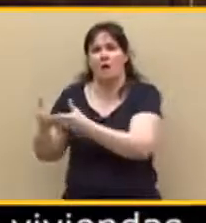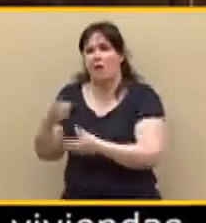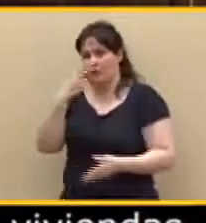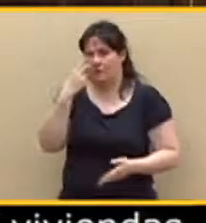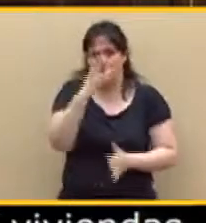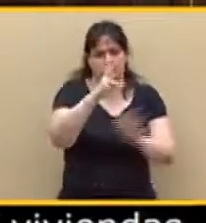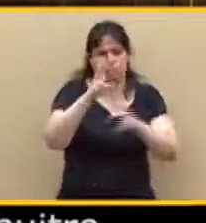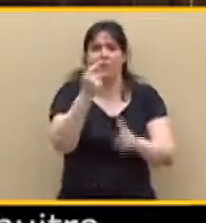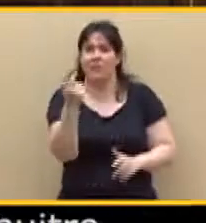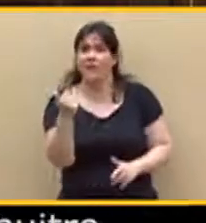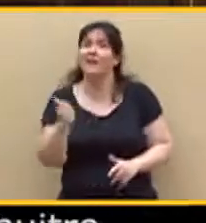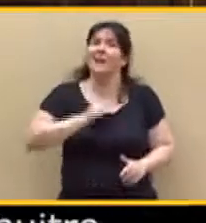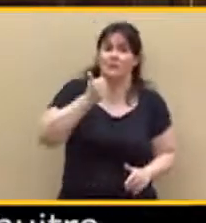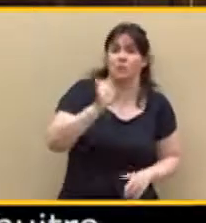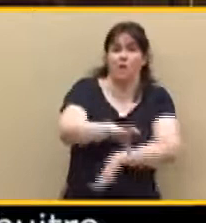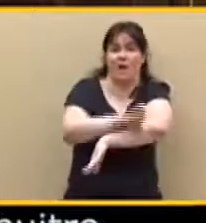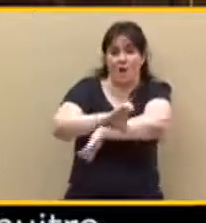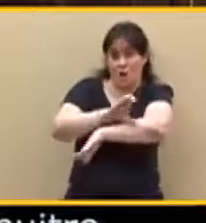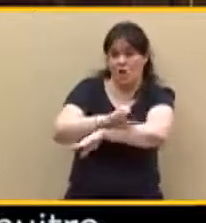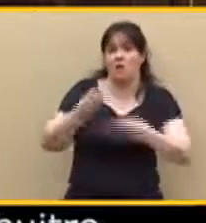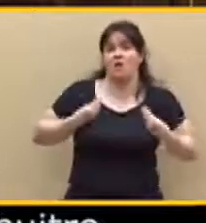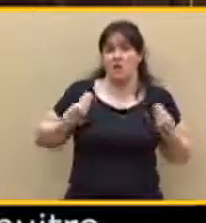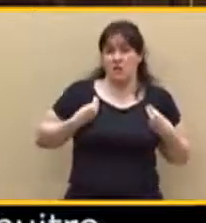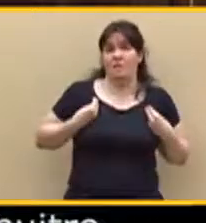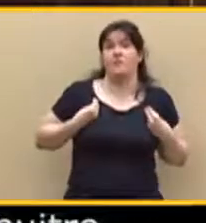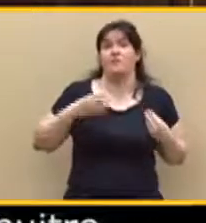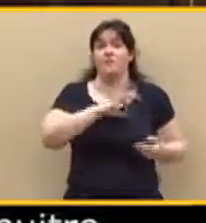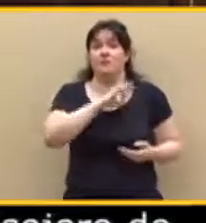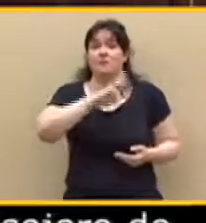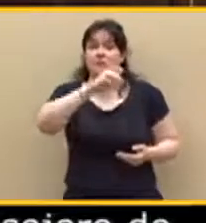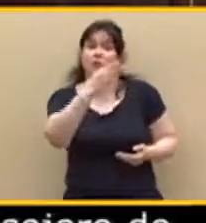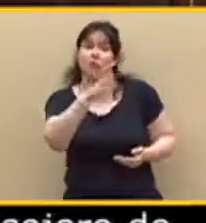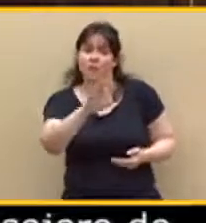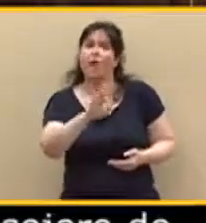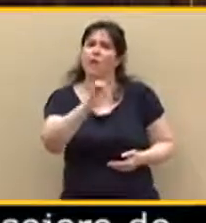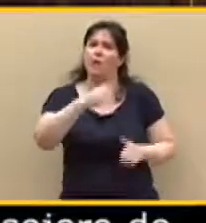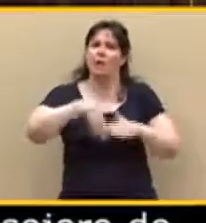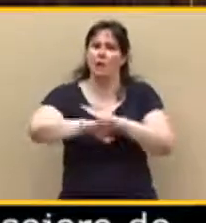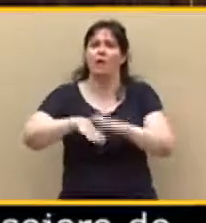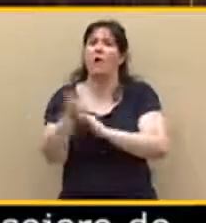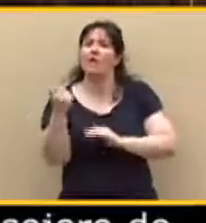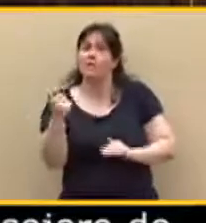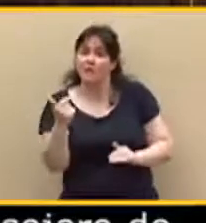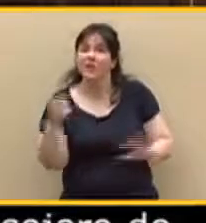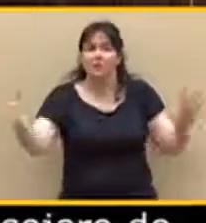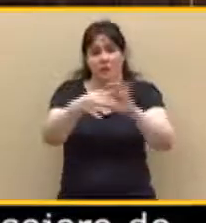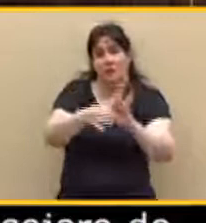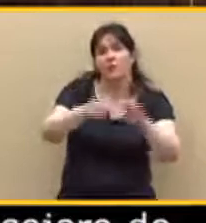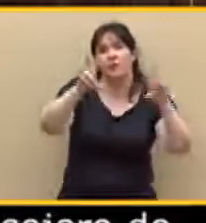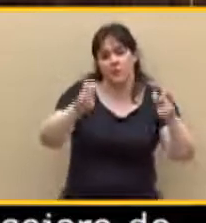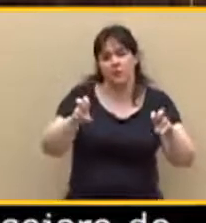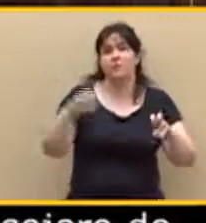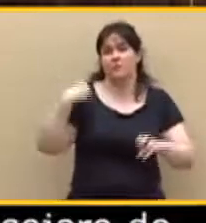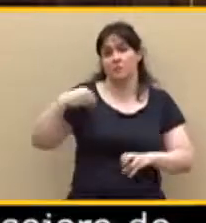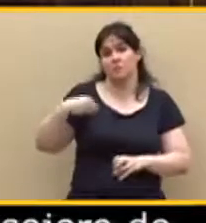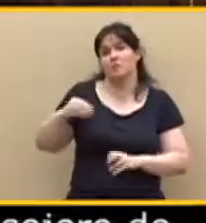entonces era consejero de vivienda de Ignacio González, el señor Pablo Cabero, tuviera sus ahorros en una SICAV relacionada con Goldman Sachs, que es el fondo buitre al